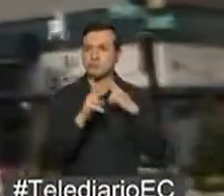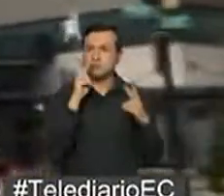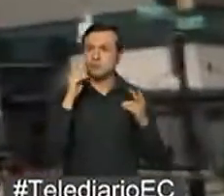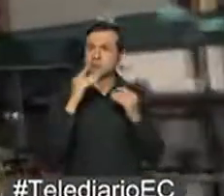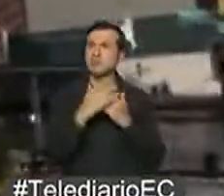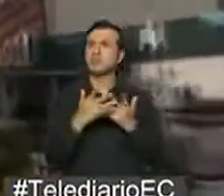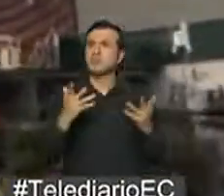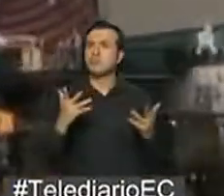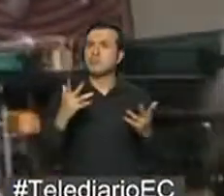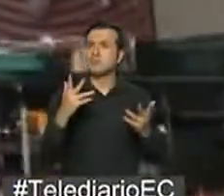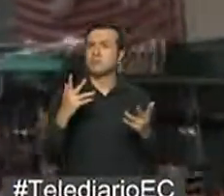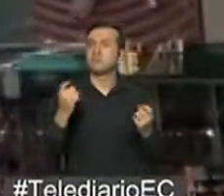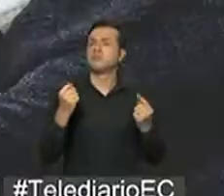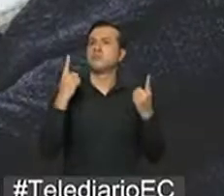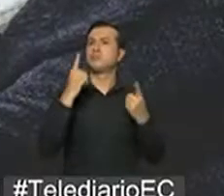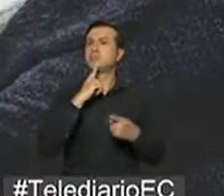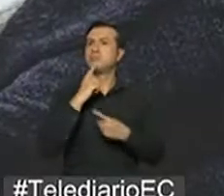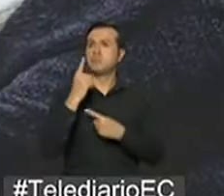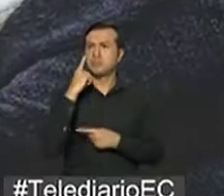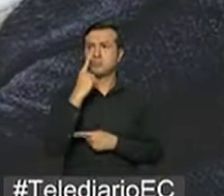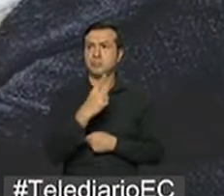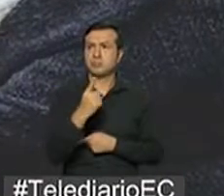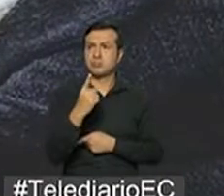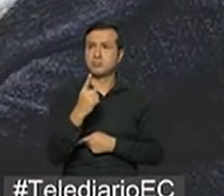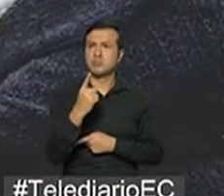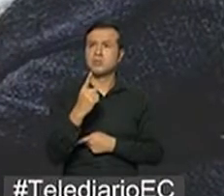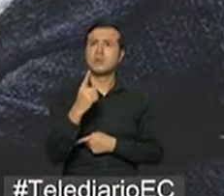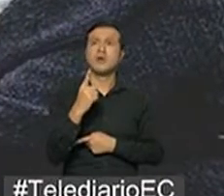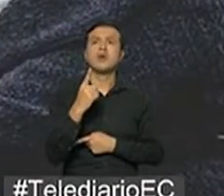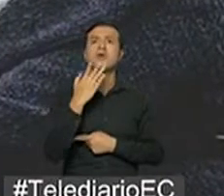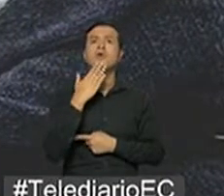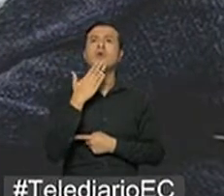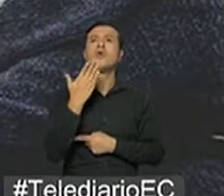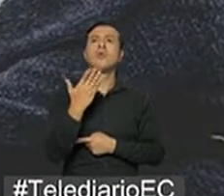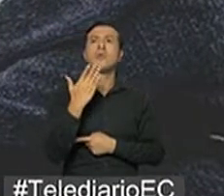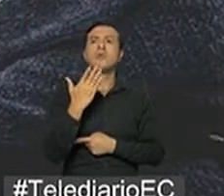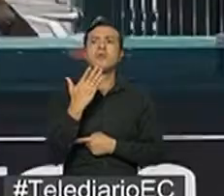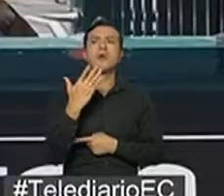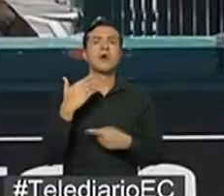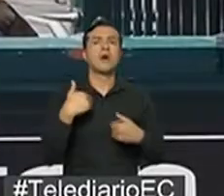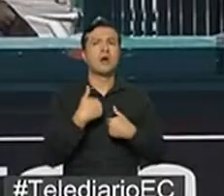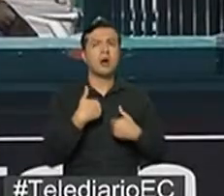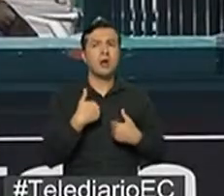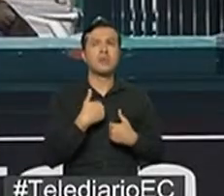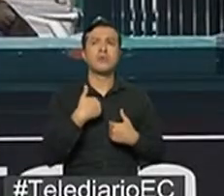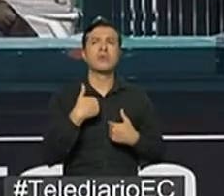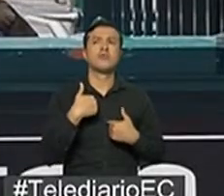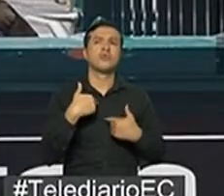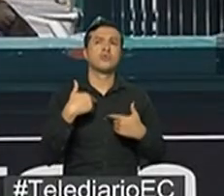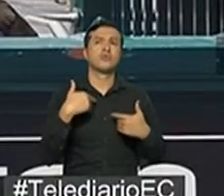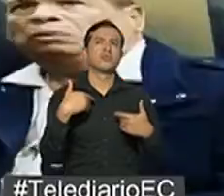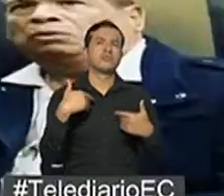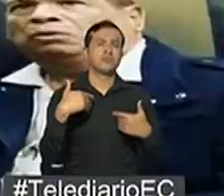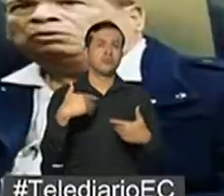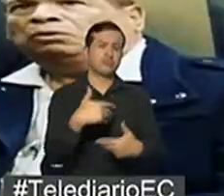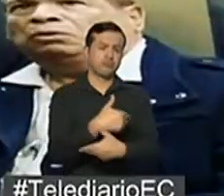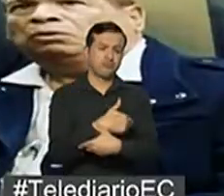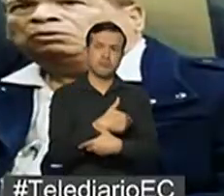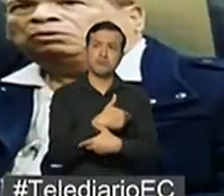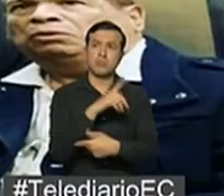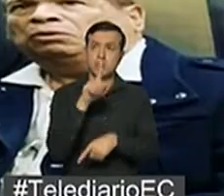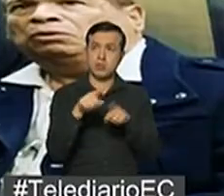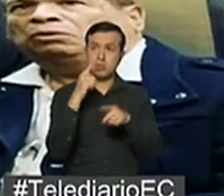con algo que no esperaban wallace de peluche agarrados a árboles faroles o postes muchos